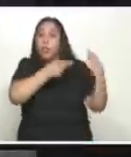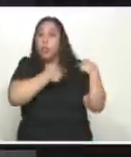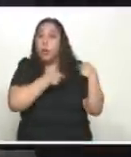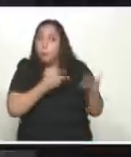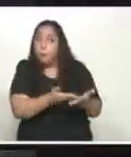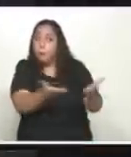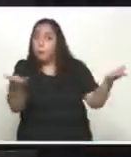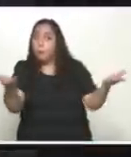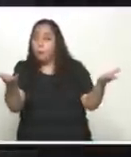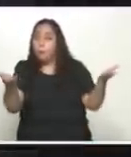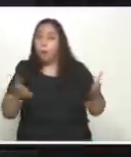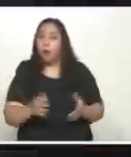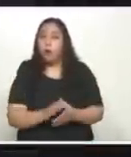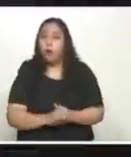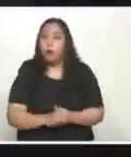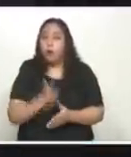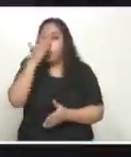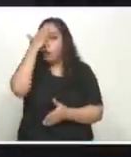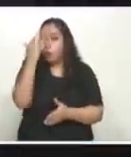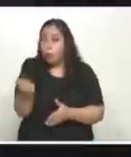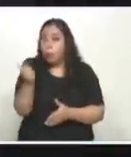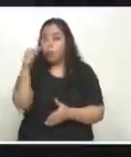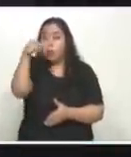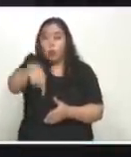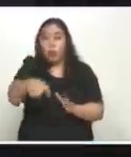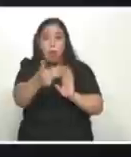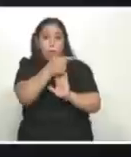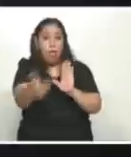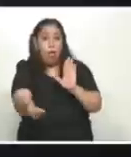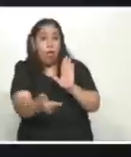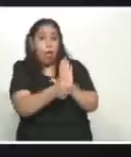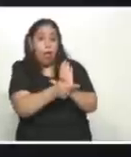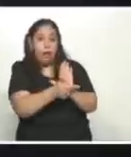va a venir a darle